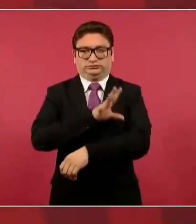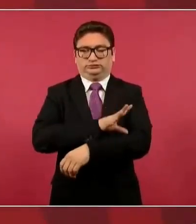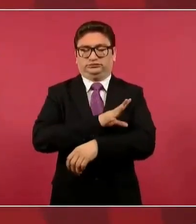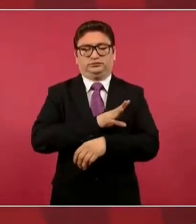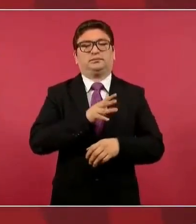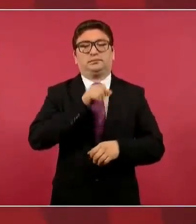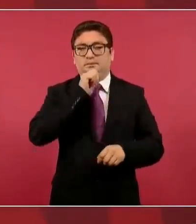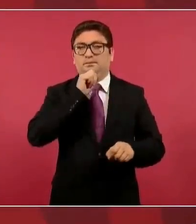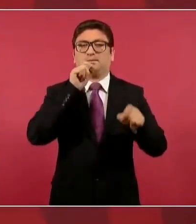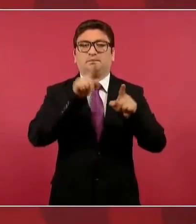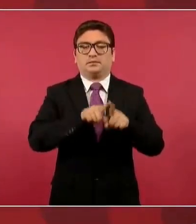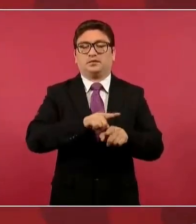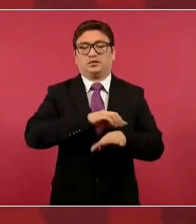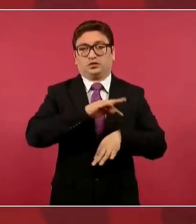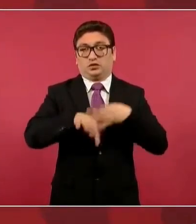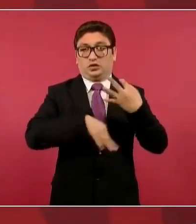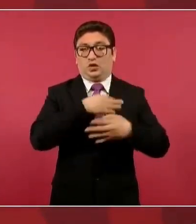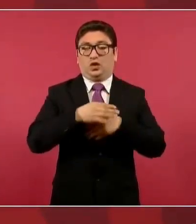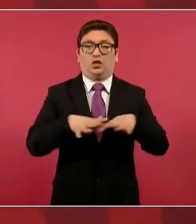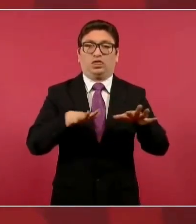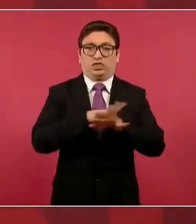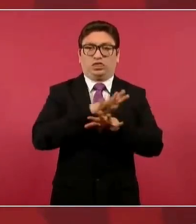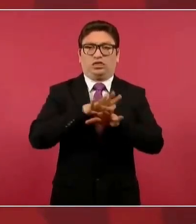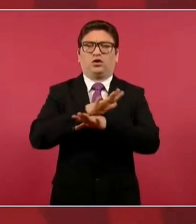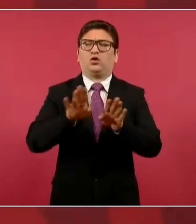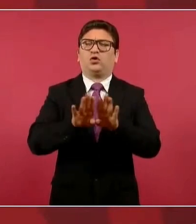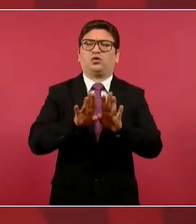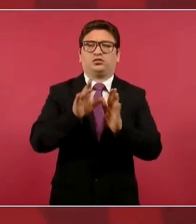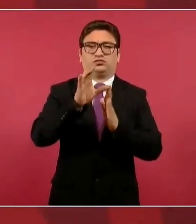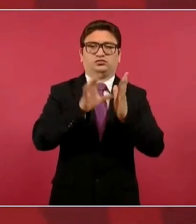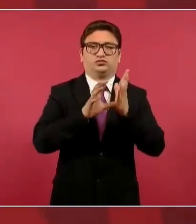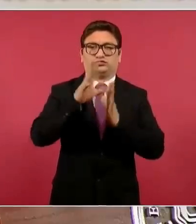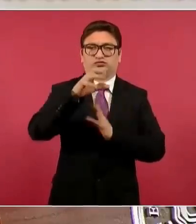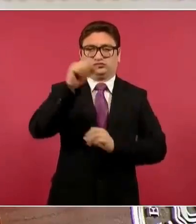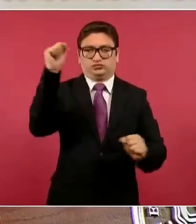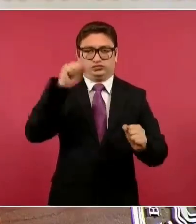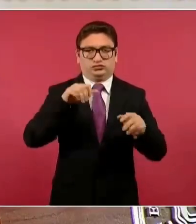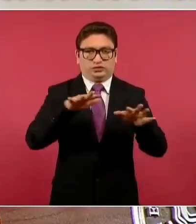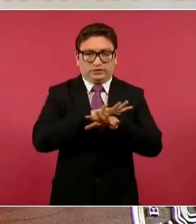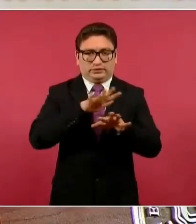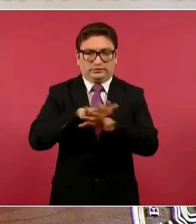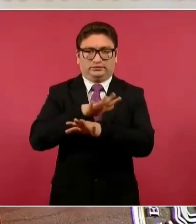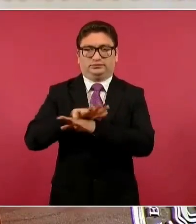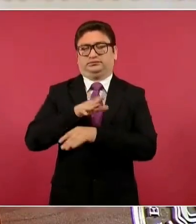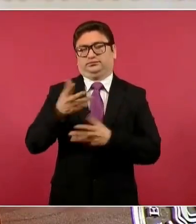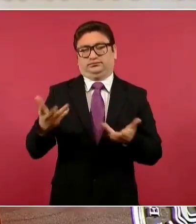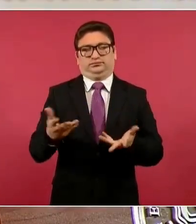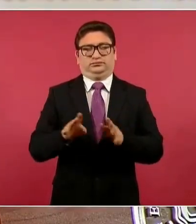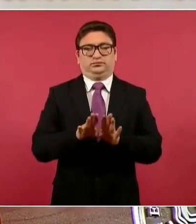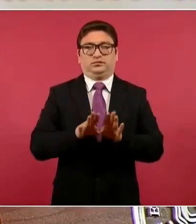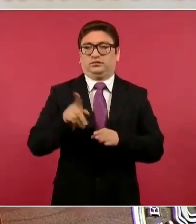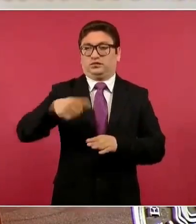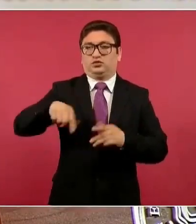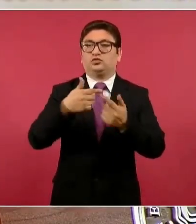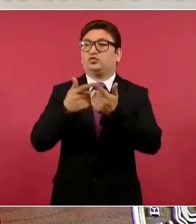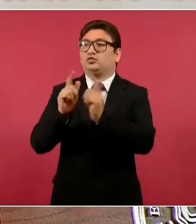además todo esto modificando la Constitución. Ahí sí no había opositores.